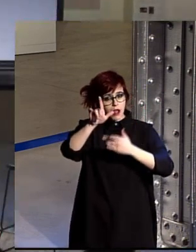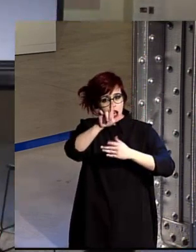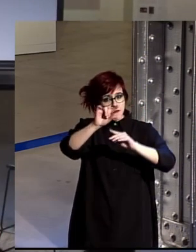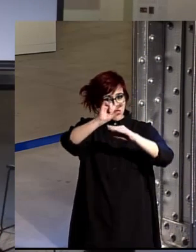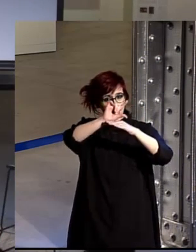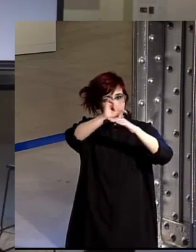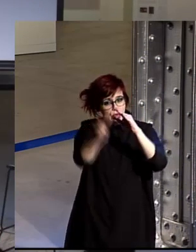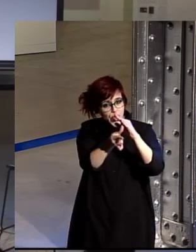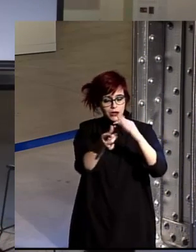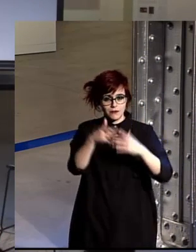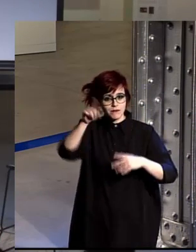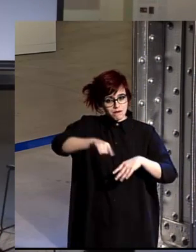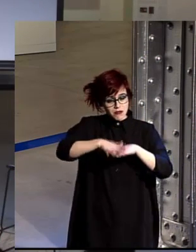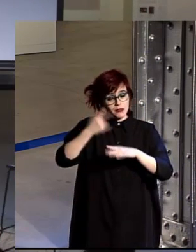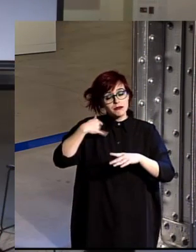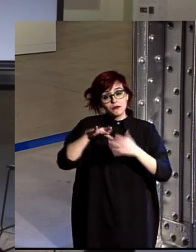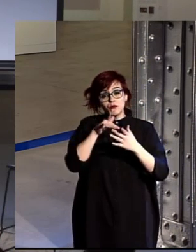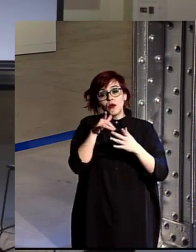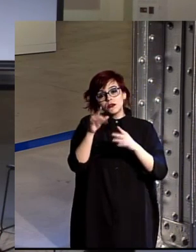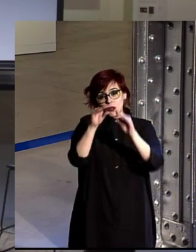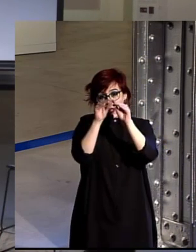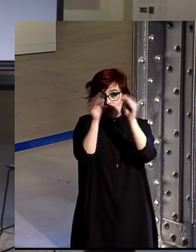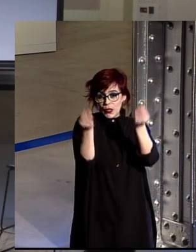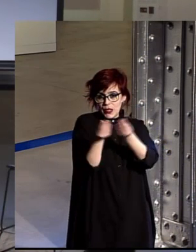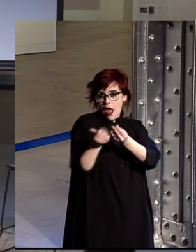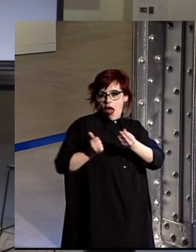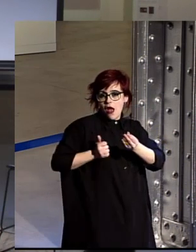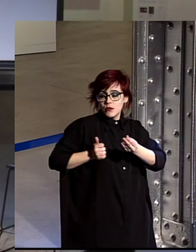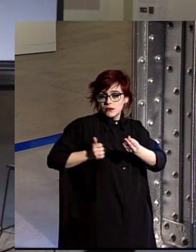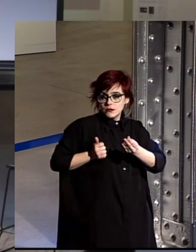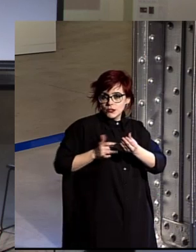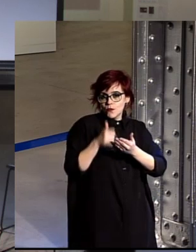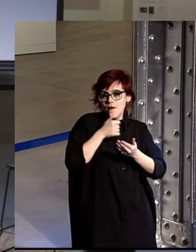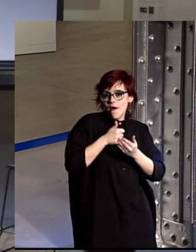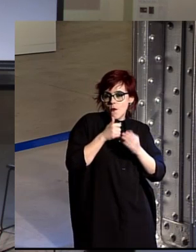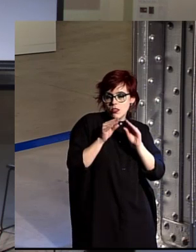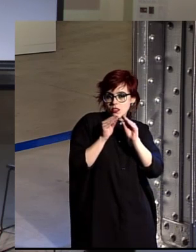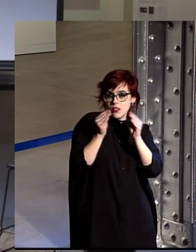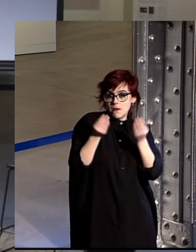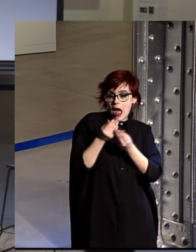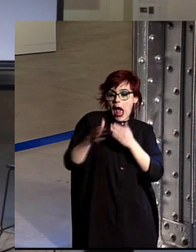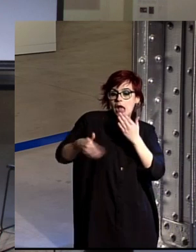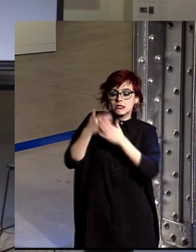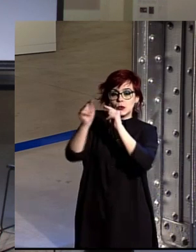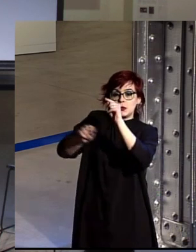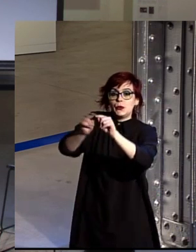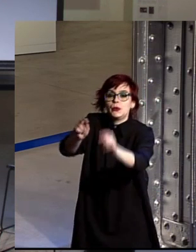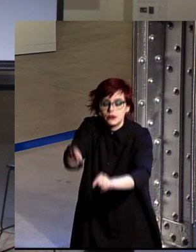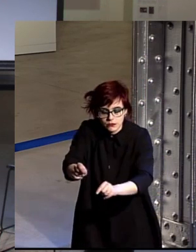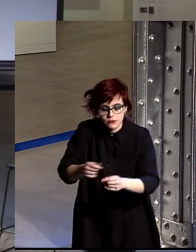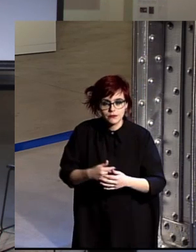membrana que le han robado a la última célula a la que le han infectado y que le sirve para mantenerse hasta que se inicia la siguiente ronda de